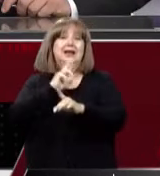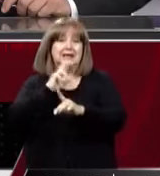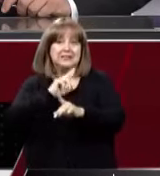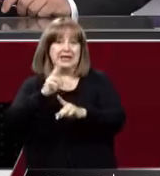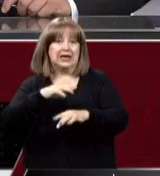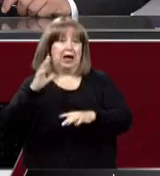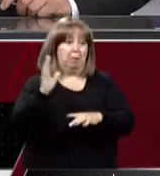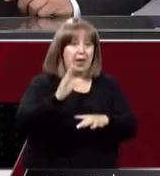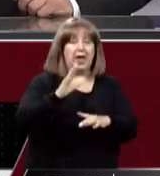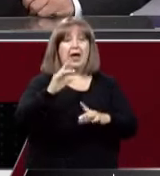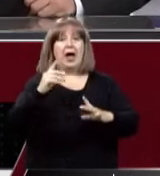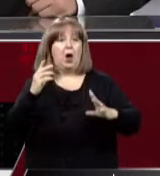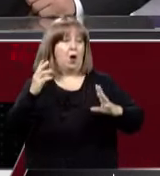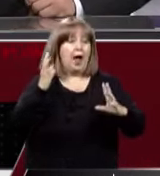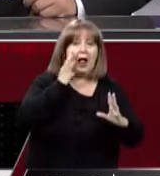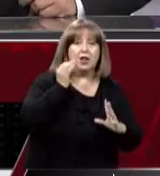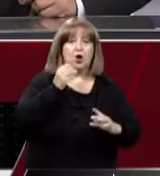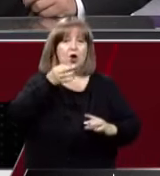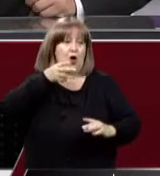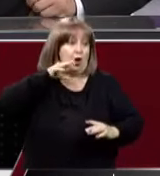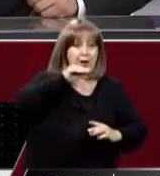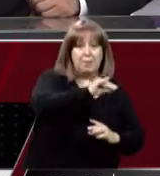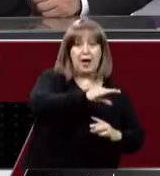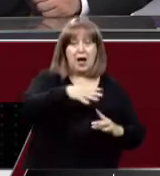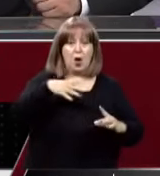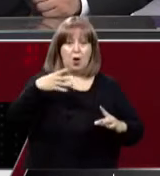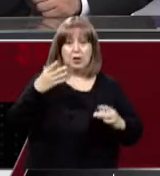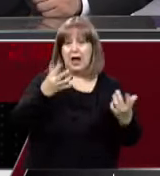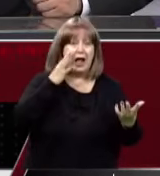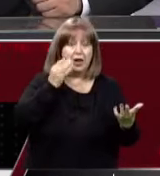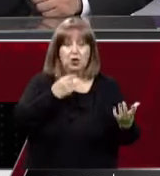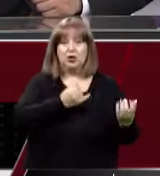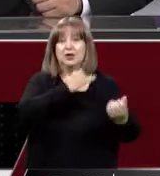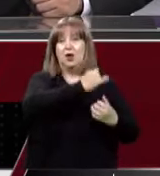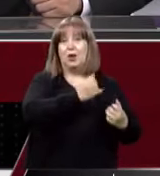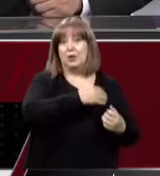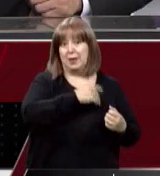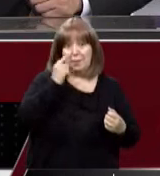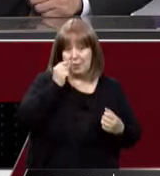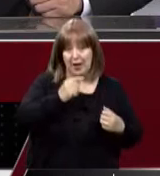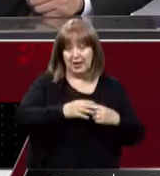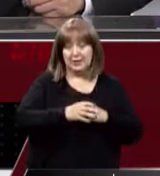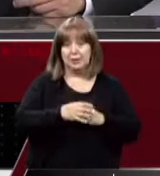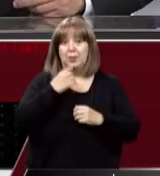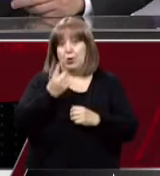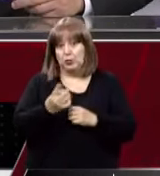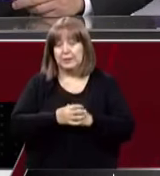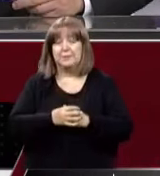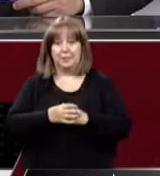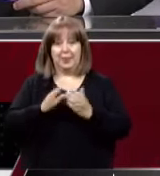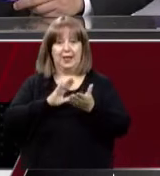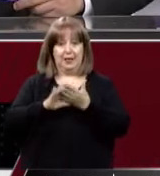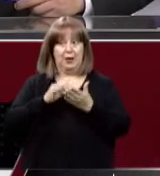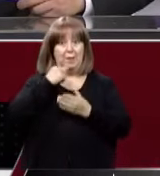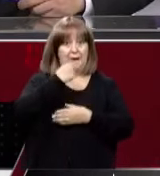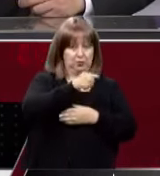alguna indiferencia o algún maltrato, digo, si él se lo manifestaba o no, o en algún momento se lo manifestó. Claro, ¿Tu hijo te